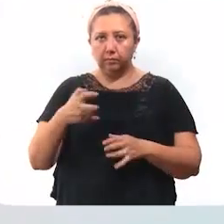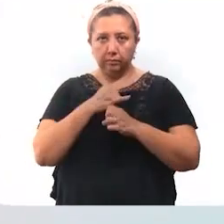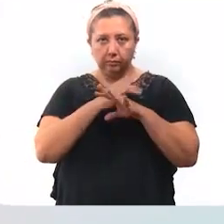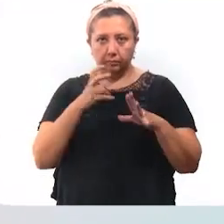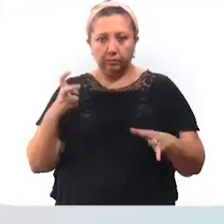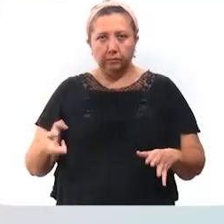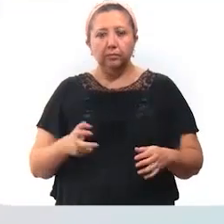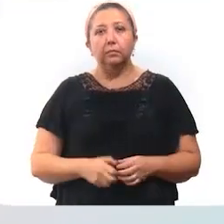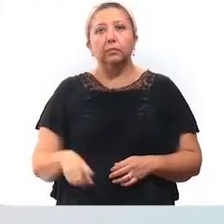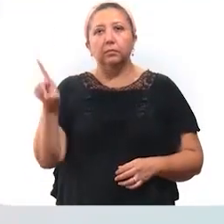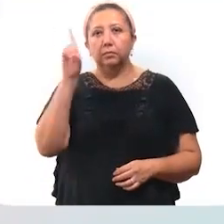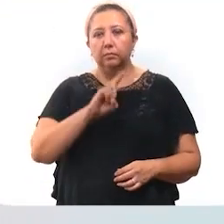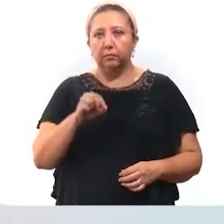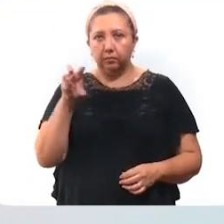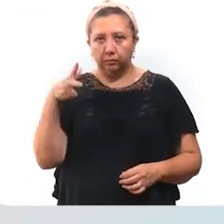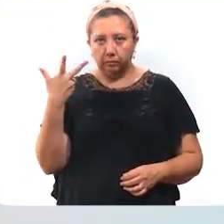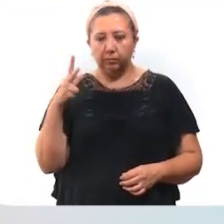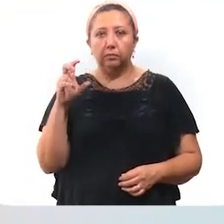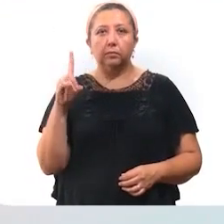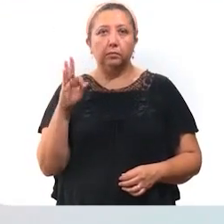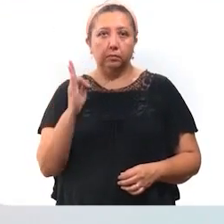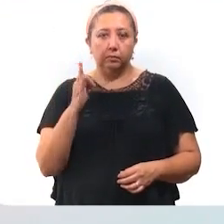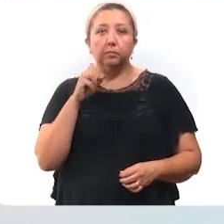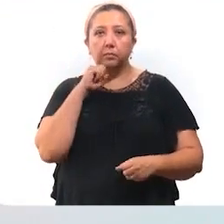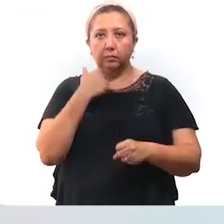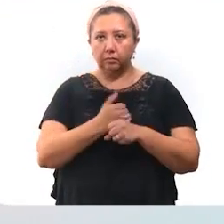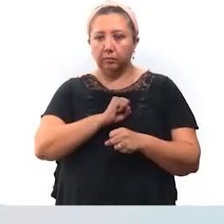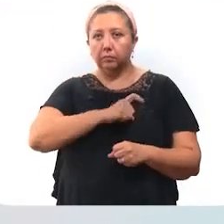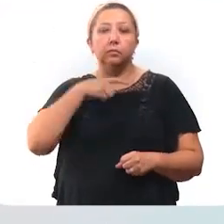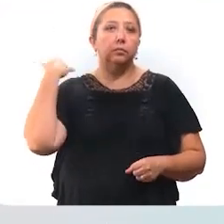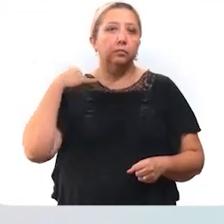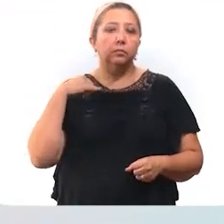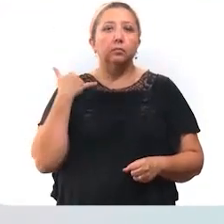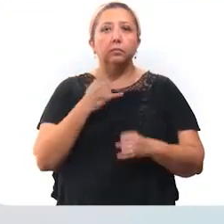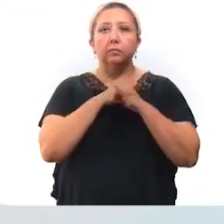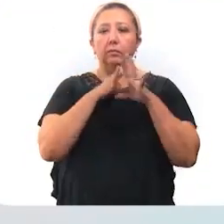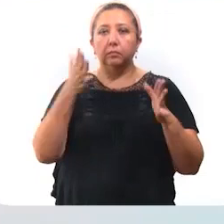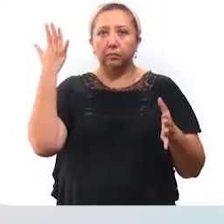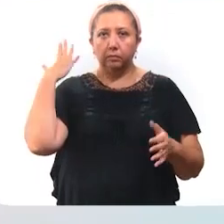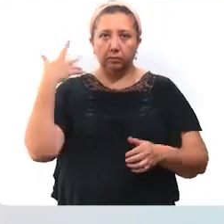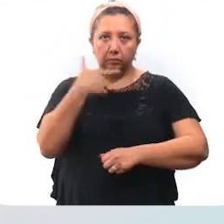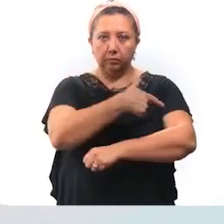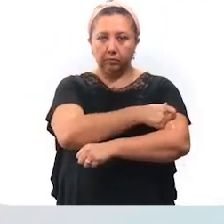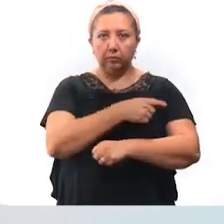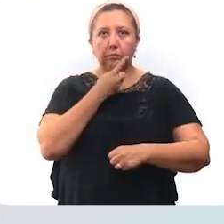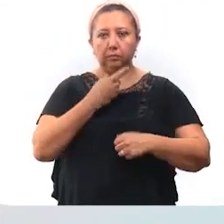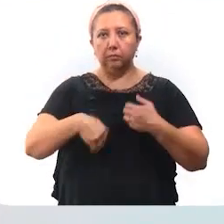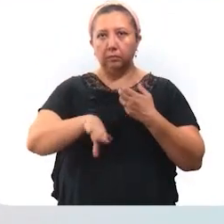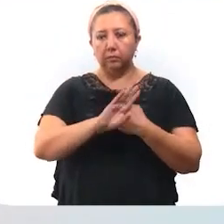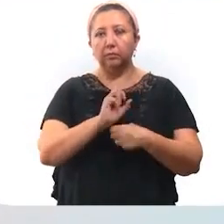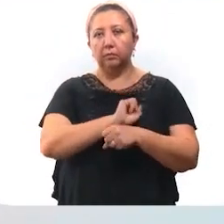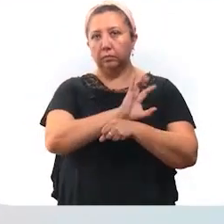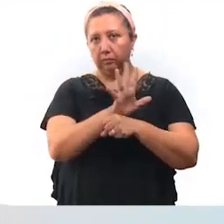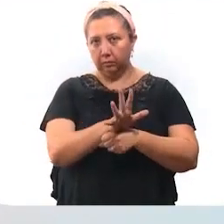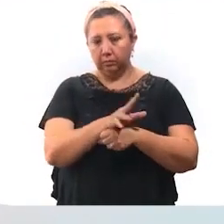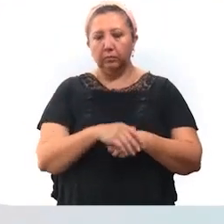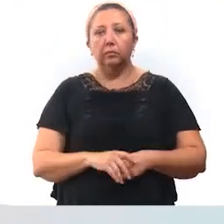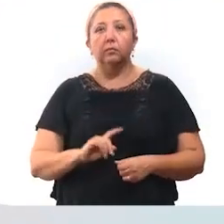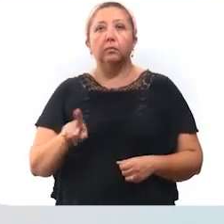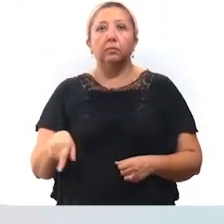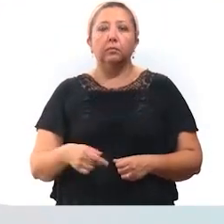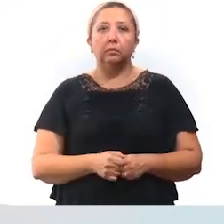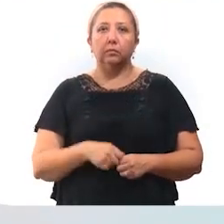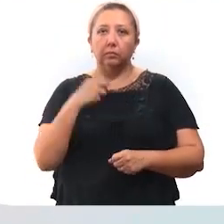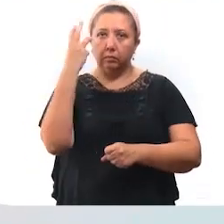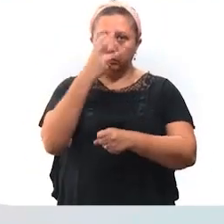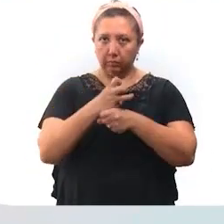es el parte médico de este domingo 13 de febrero. La Secretaría de Salud de Yucatán informó que la vacunación de refuerzo contra el coronavirus correspondiente